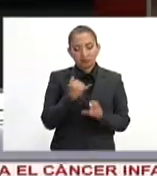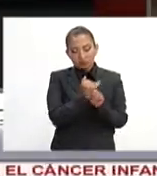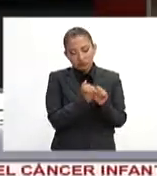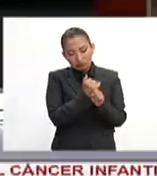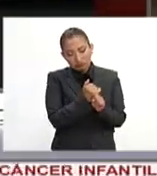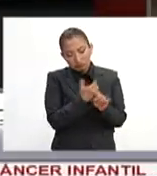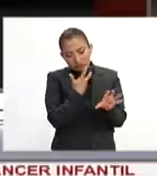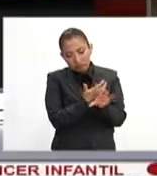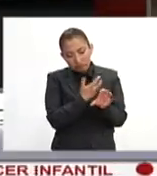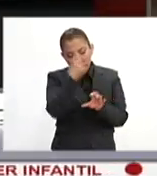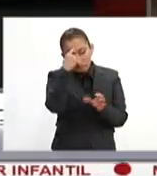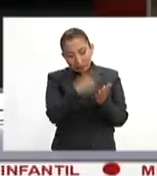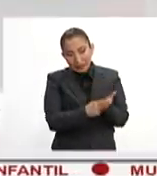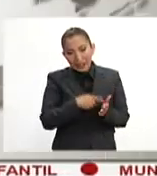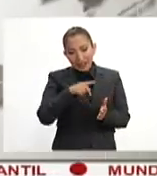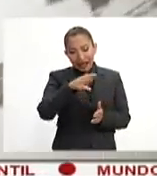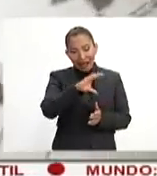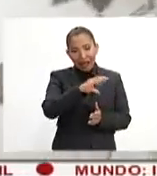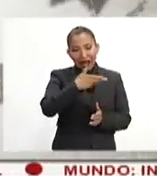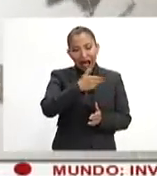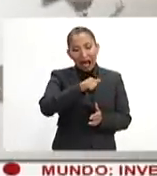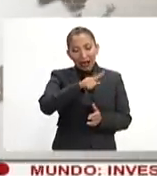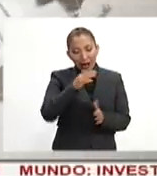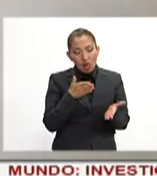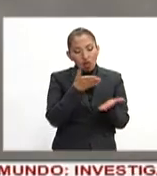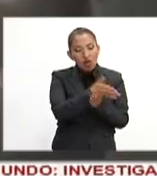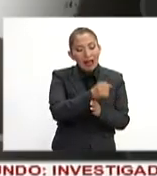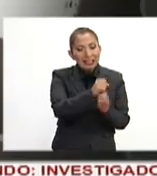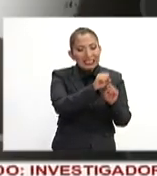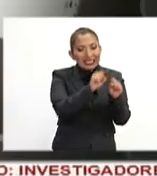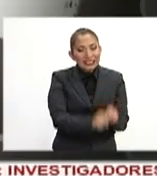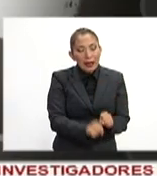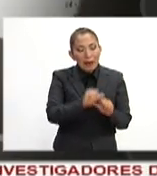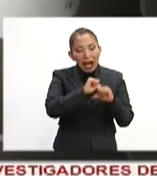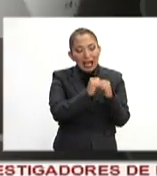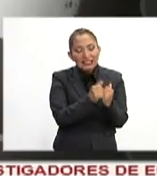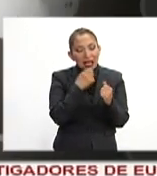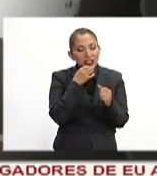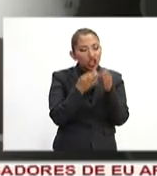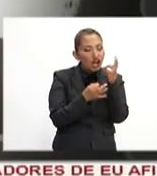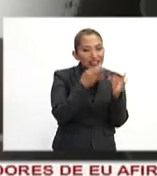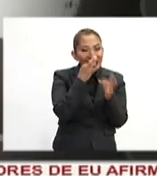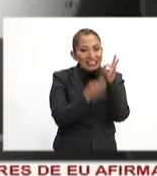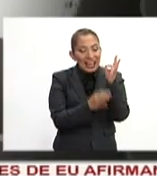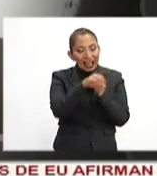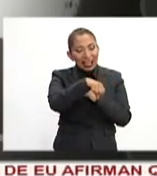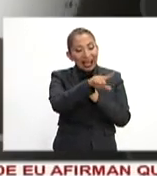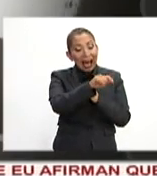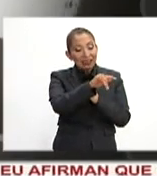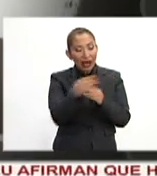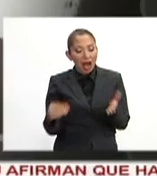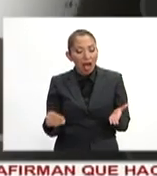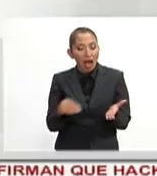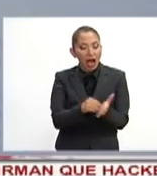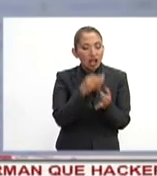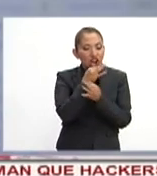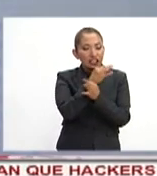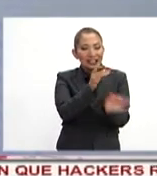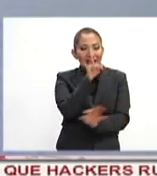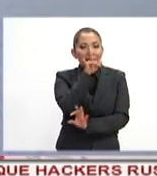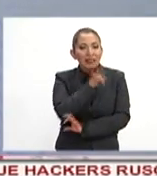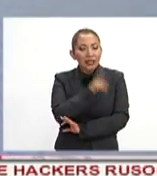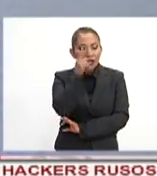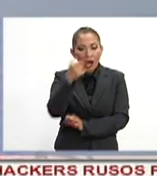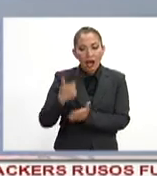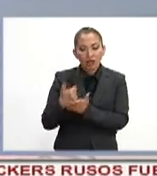Investigadores de Estados Unidos creen que hackers rusos ingresaron al sistema de la agencia de noticias estatal de Qatar y plantaron una noticia falsa